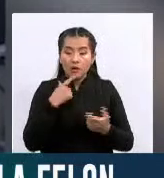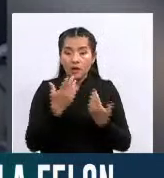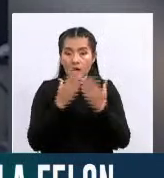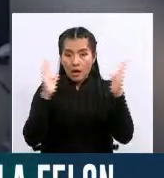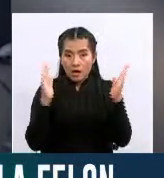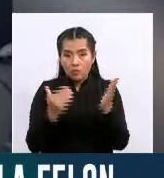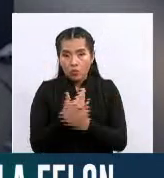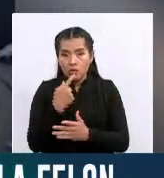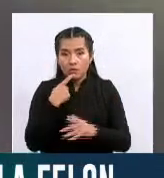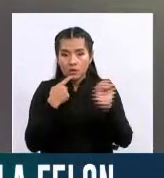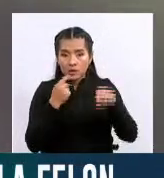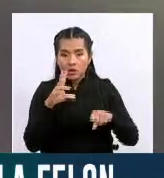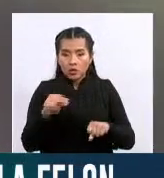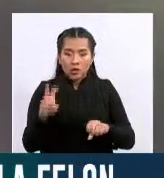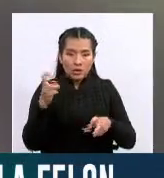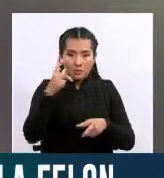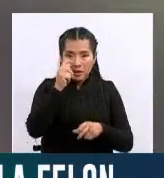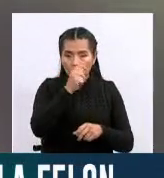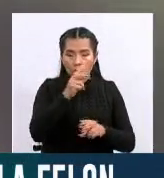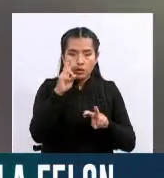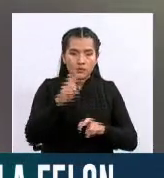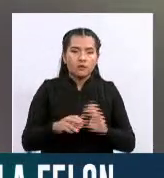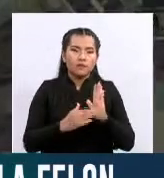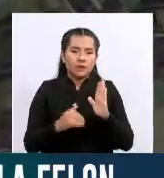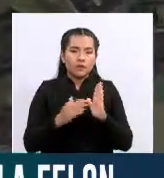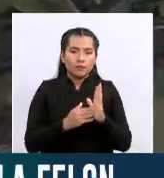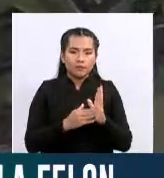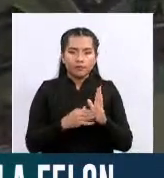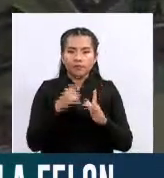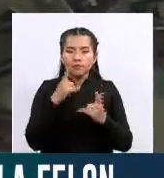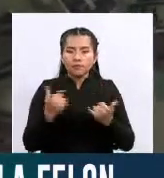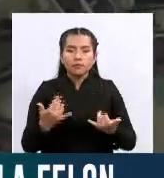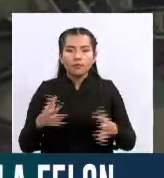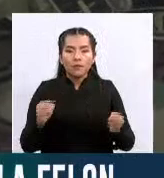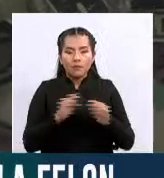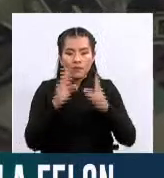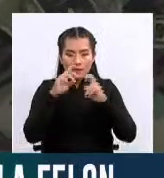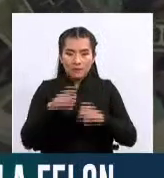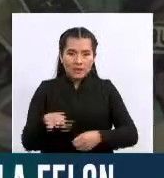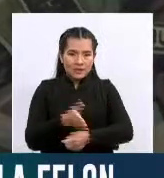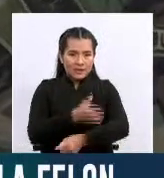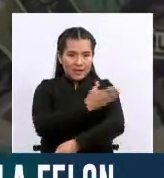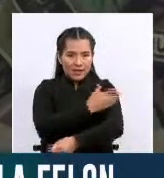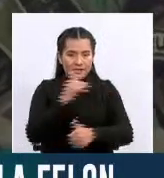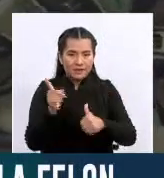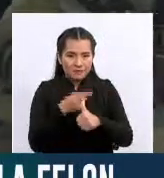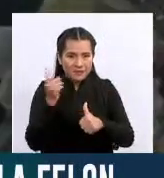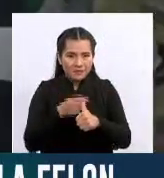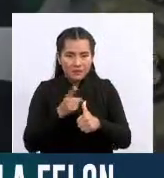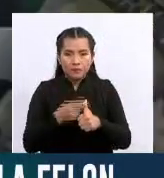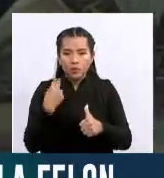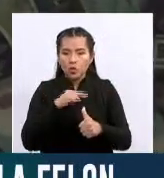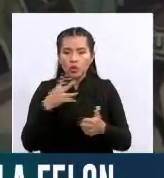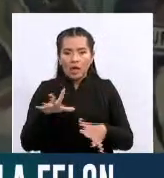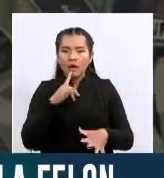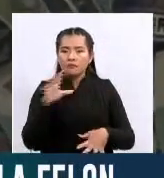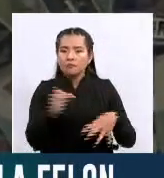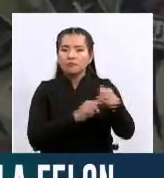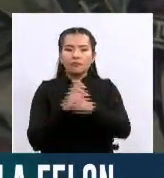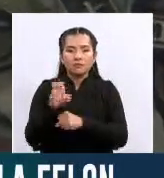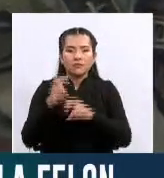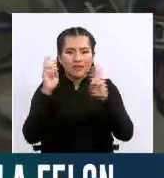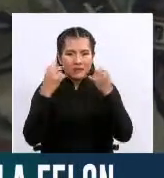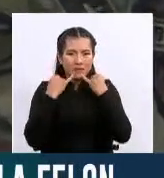nuevo proceso por sustancias controladas. En las investigaciones preliminares que hemos recabado